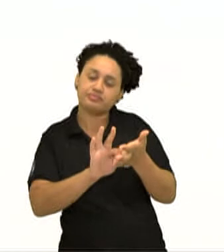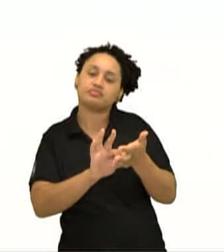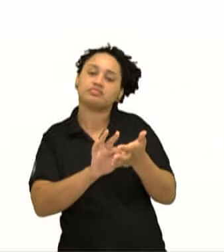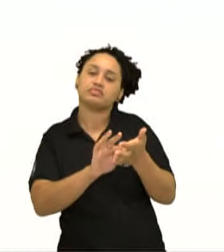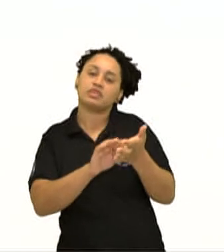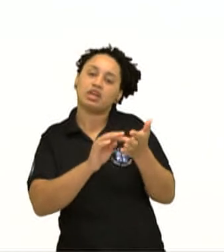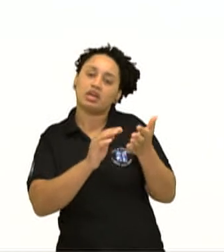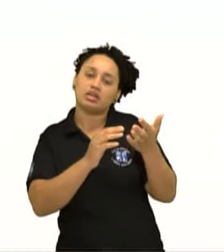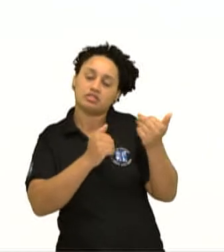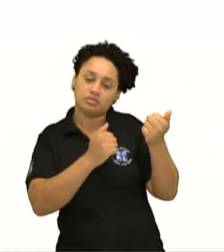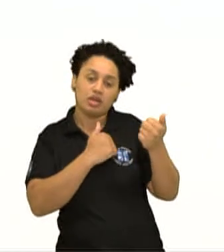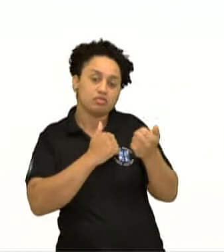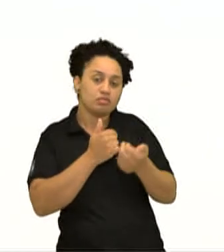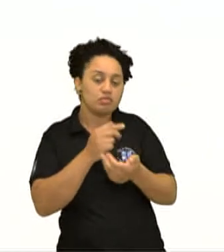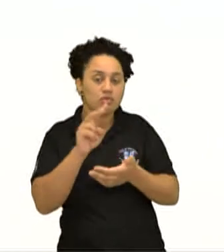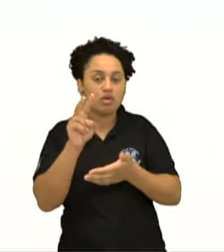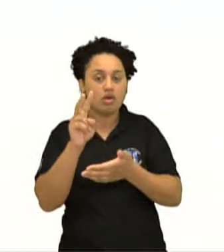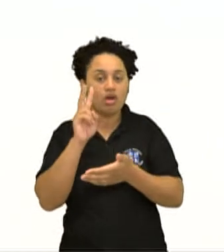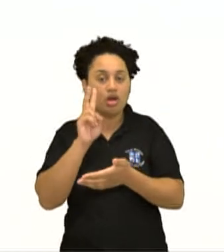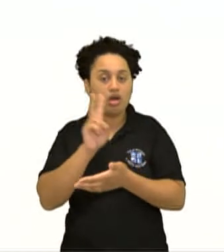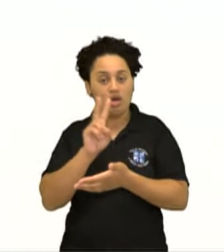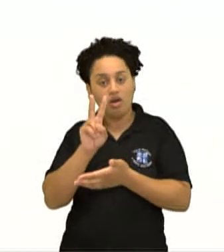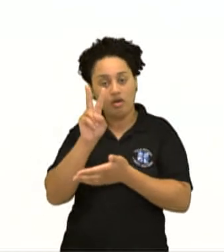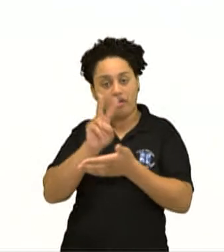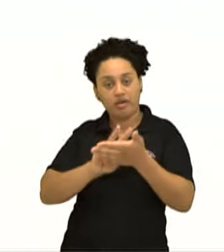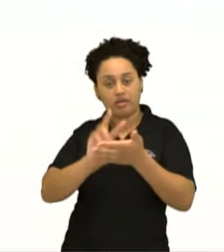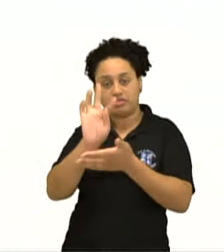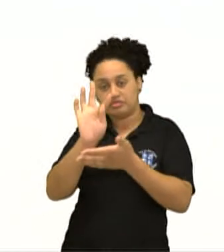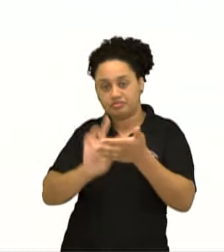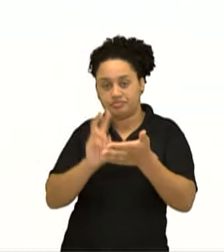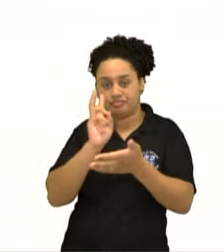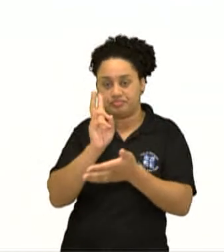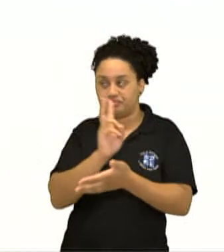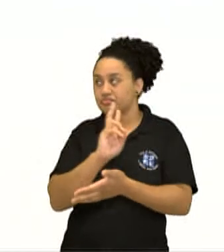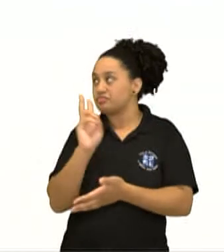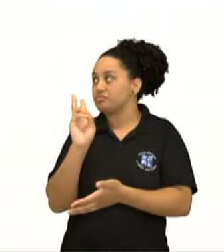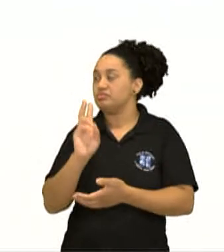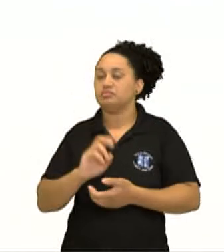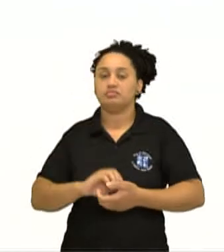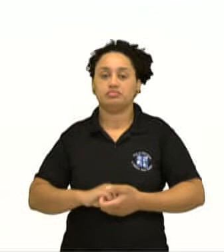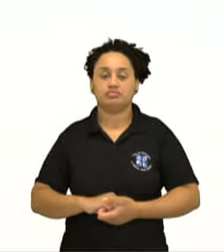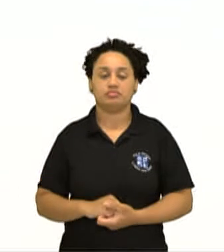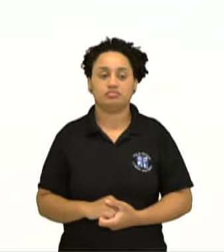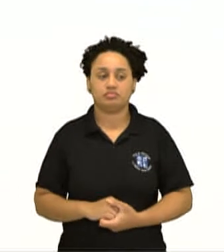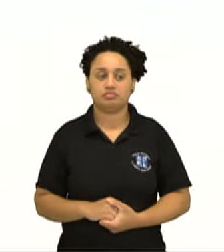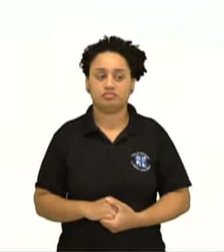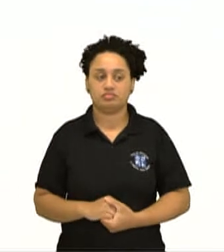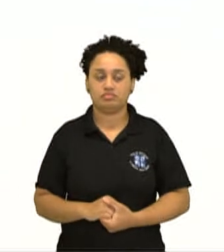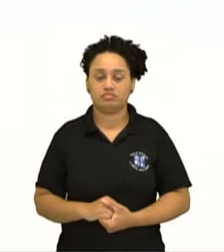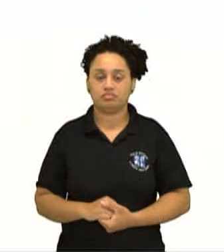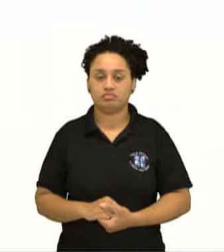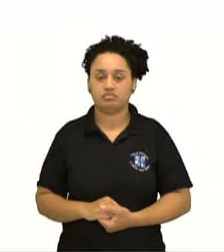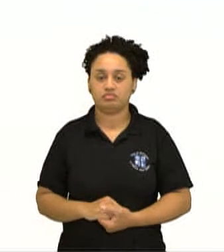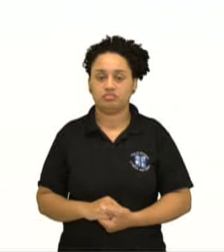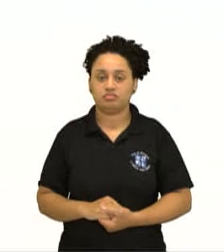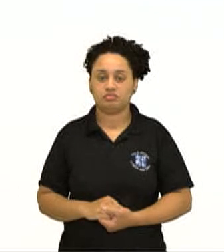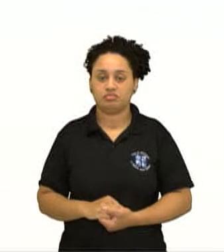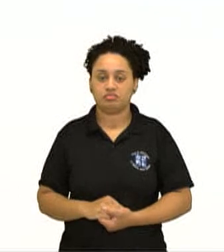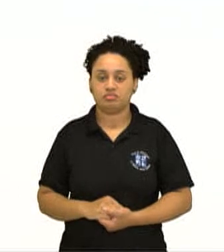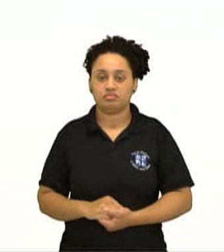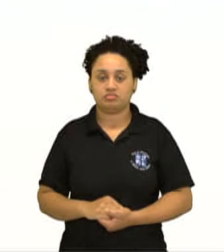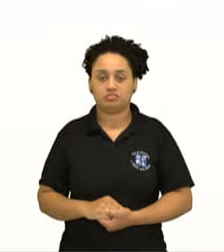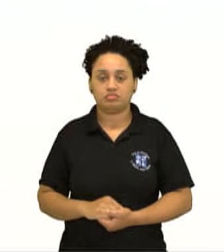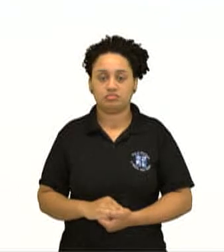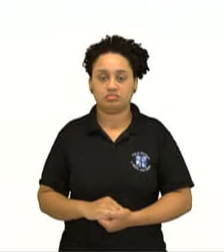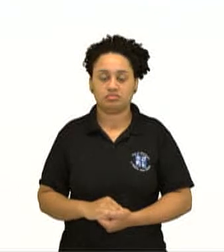sus hogares, depois de terem sido obrigadas a abandonar os seus lares. Mais de 140.000 han